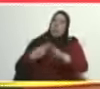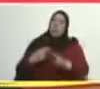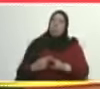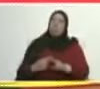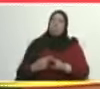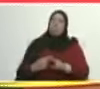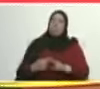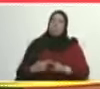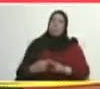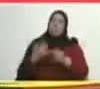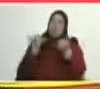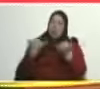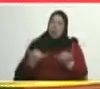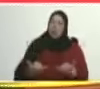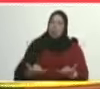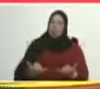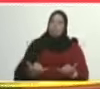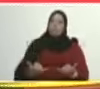humanidad.